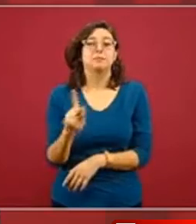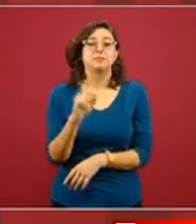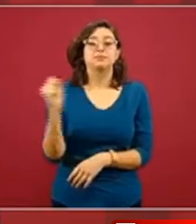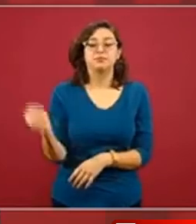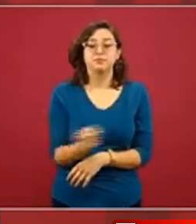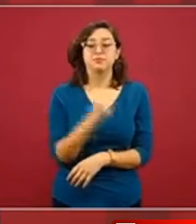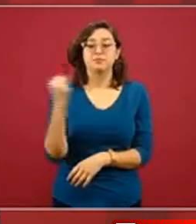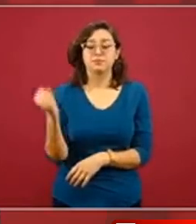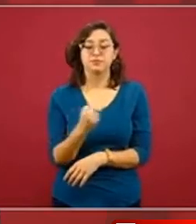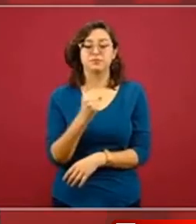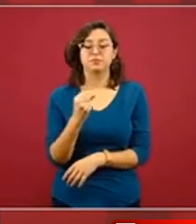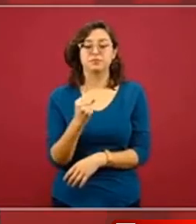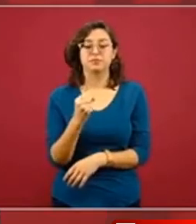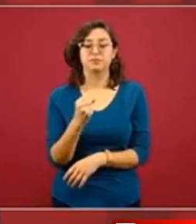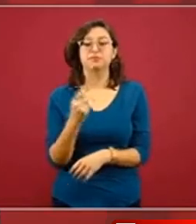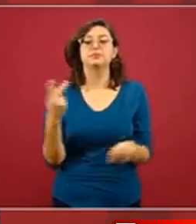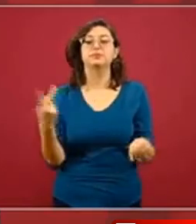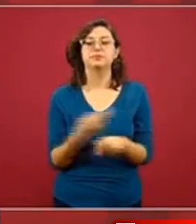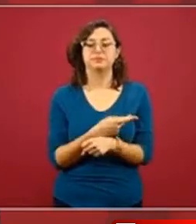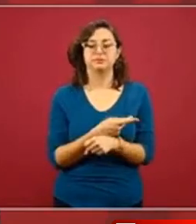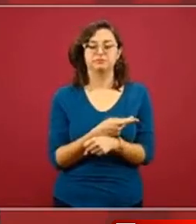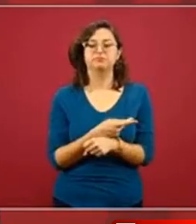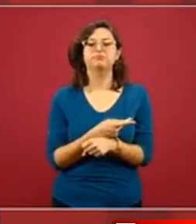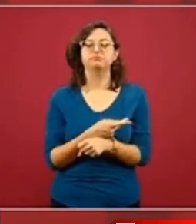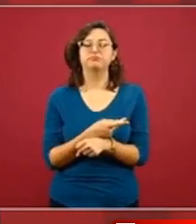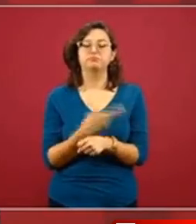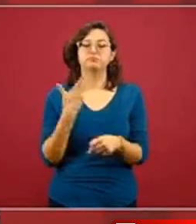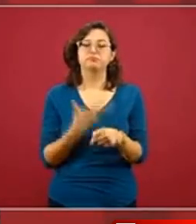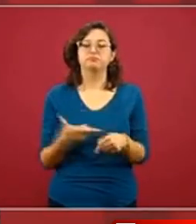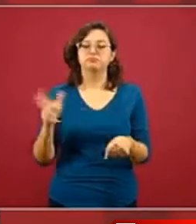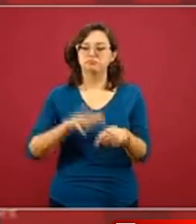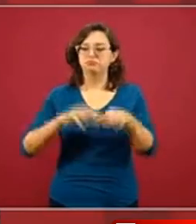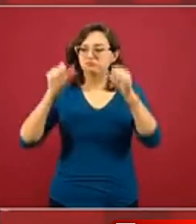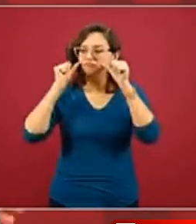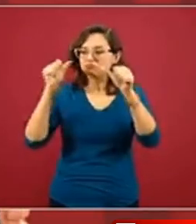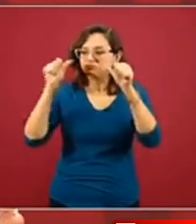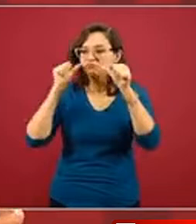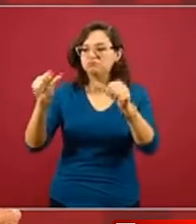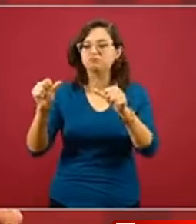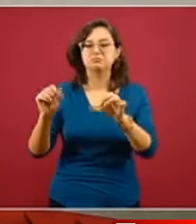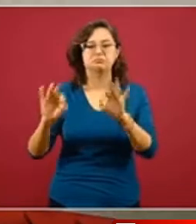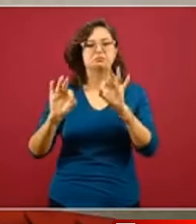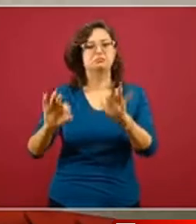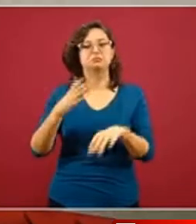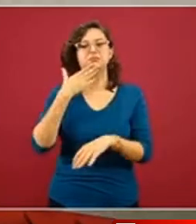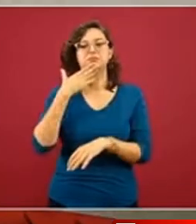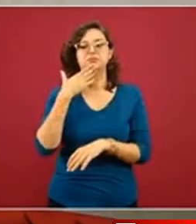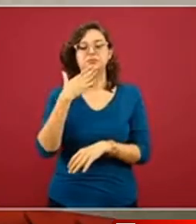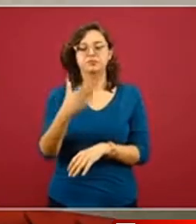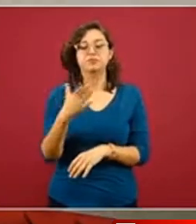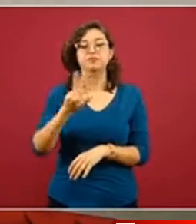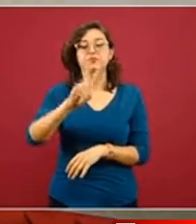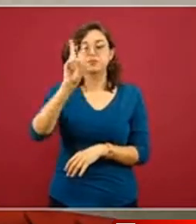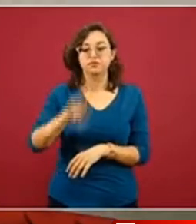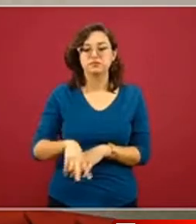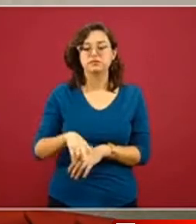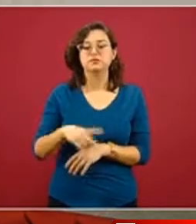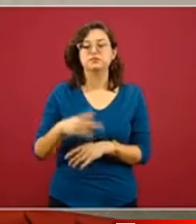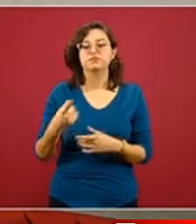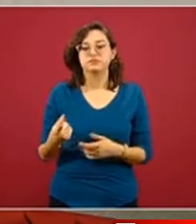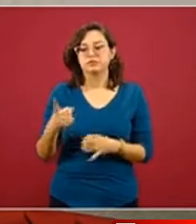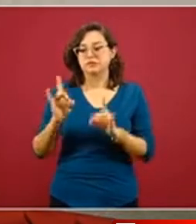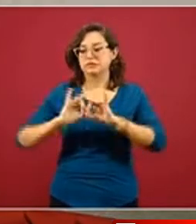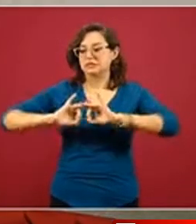afortunadamente contamos con una buena capacidad de respuesta en esta materia, y justamente la División de Respuesta a